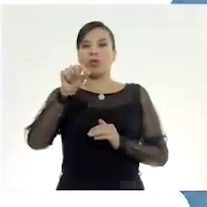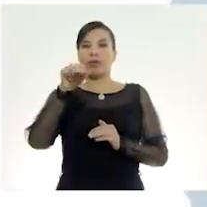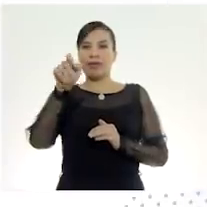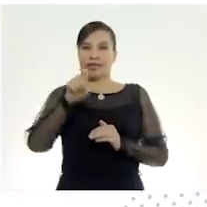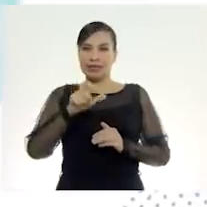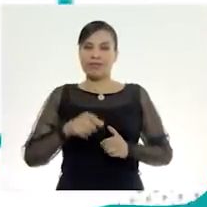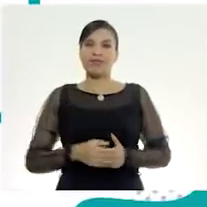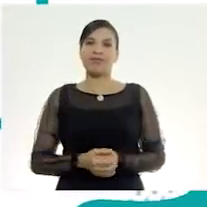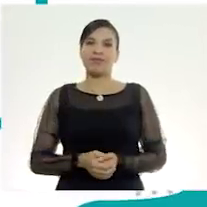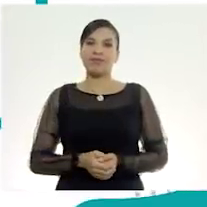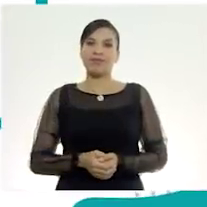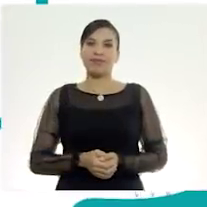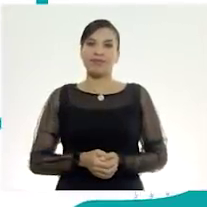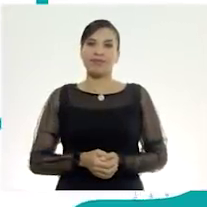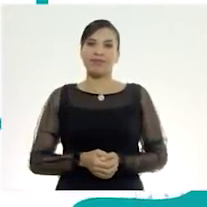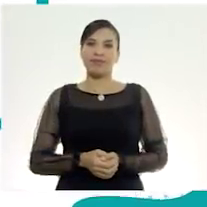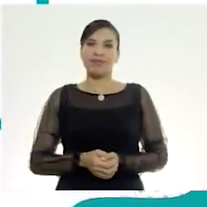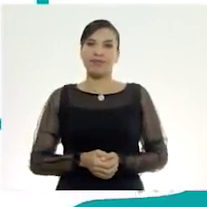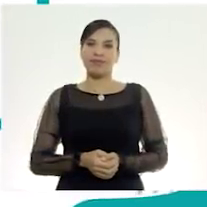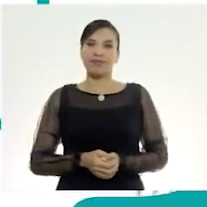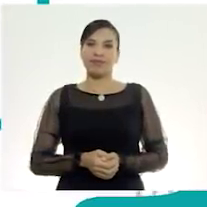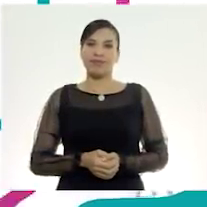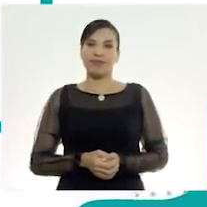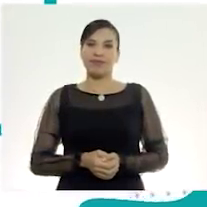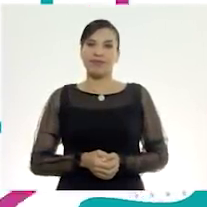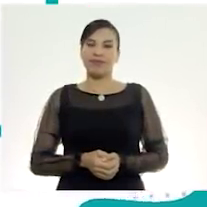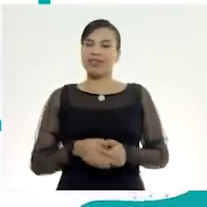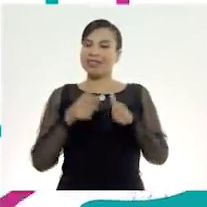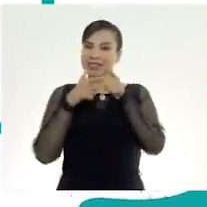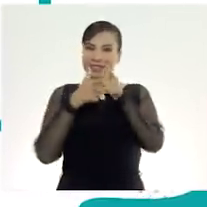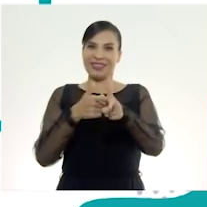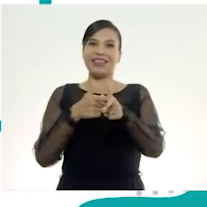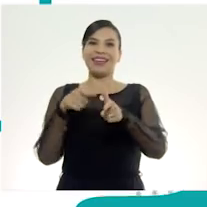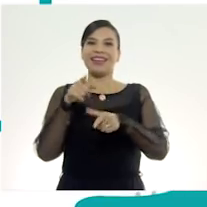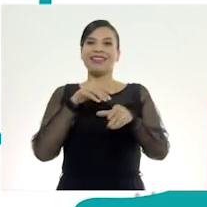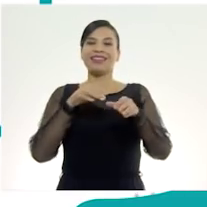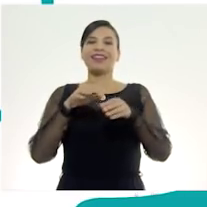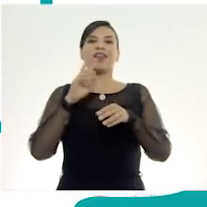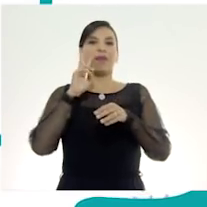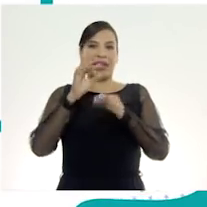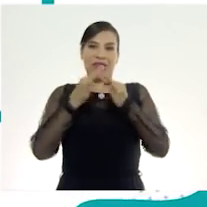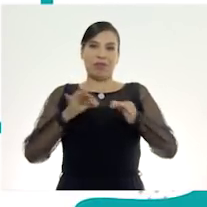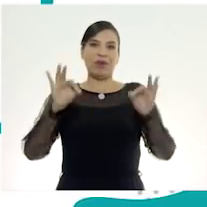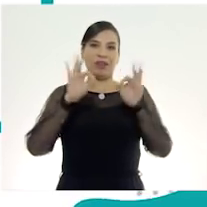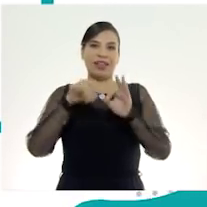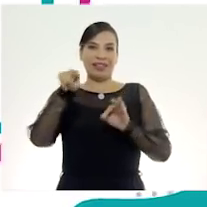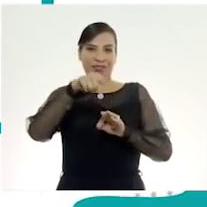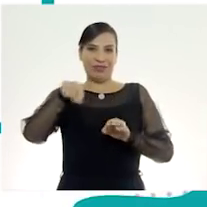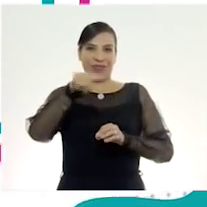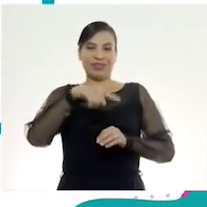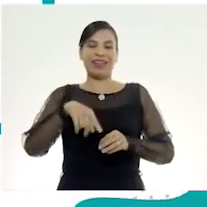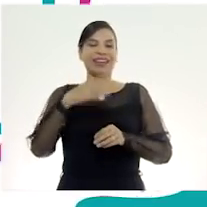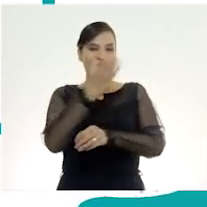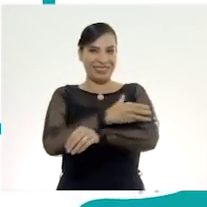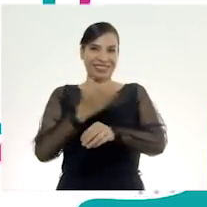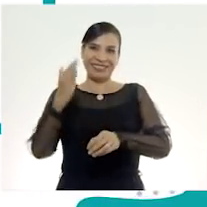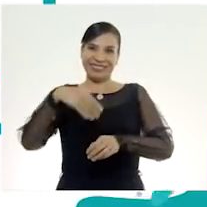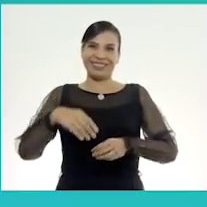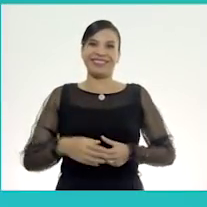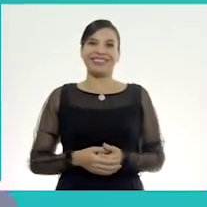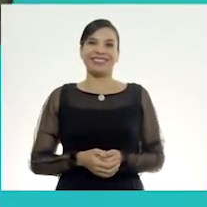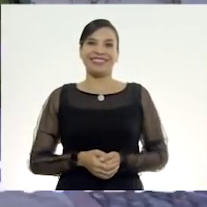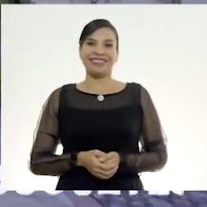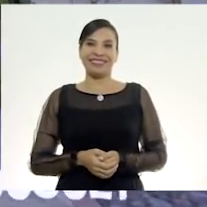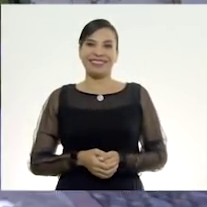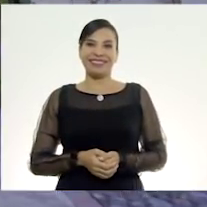aprendeencasa.cep.gov.mx. No se muevan de su lugar, tenemos algo muy importante para ustedes. Acompáñennos.